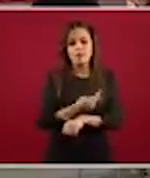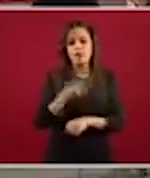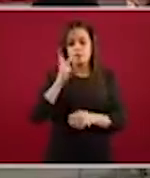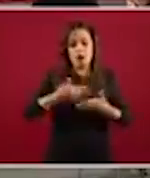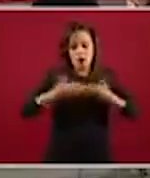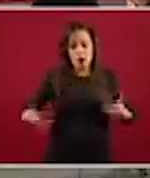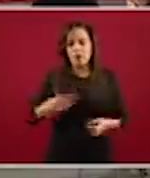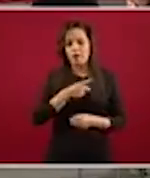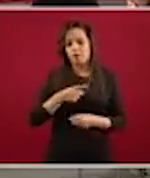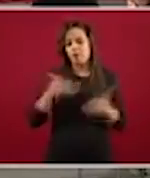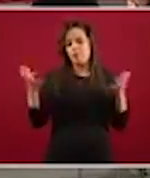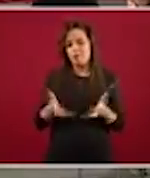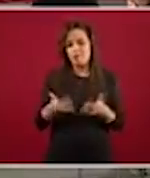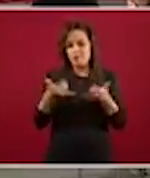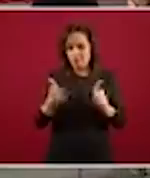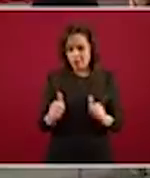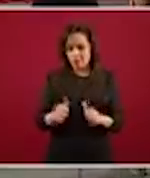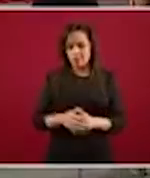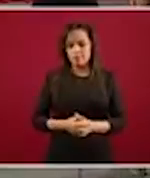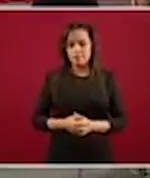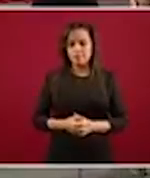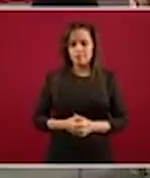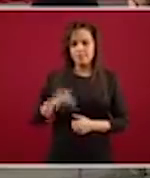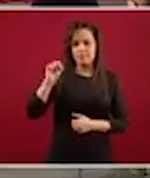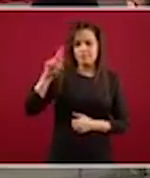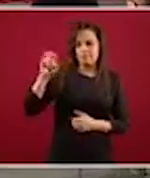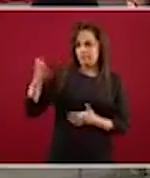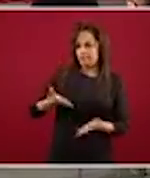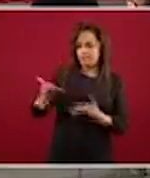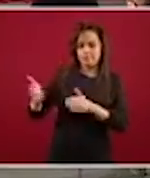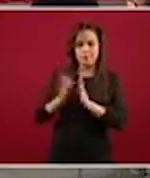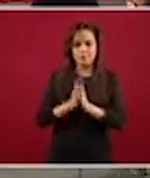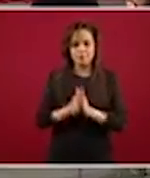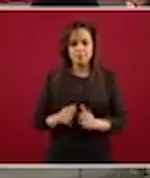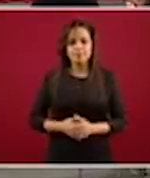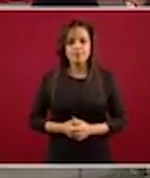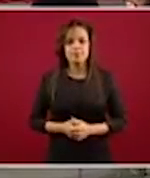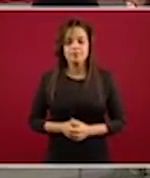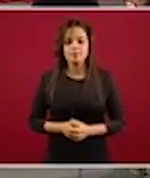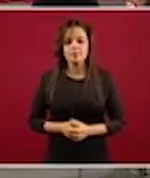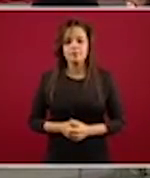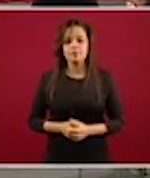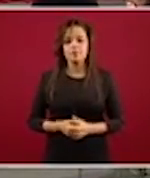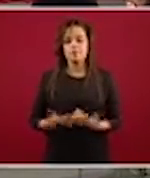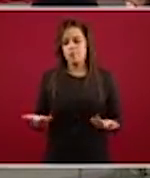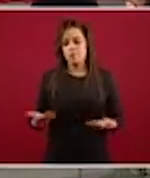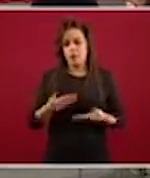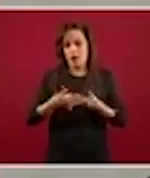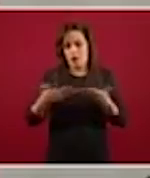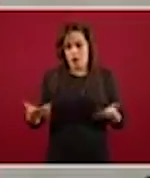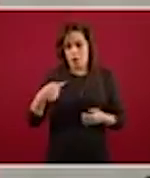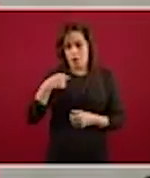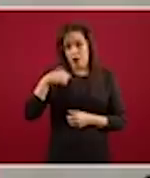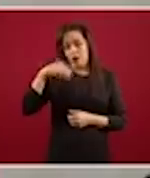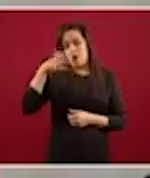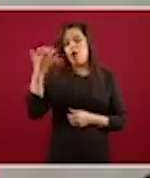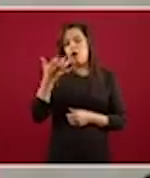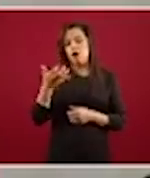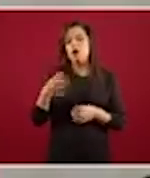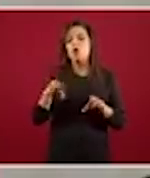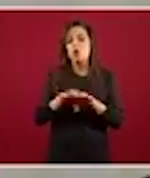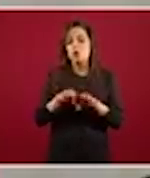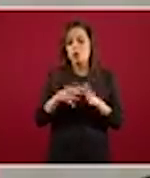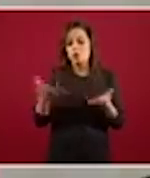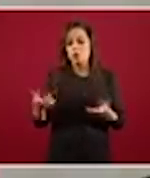Canciller, por favor. ¿Cuál es el criterio que hemos seguido hasta ahora? Bueno, primero se